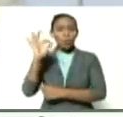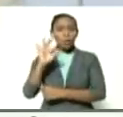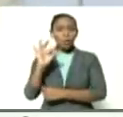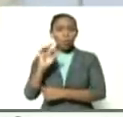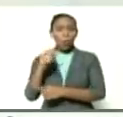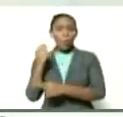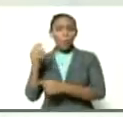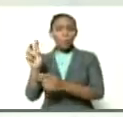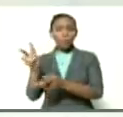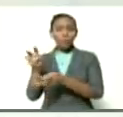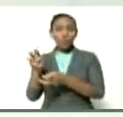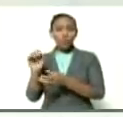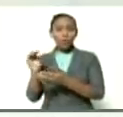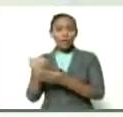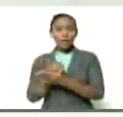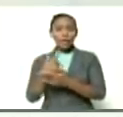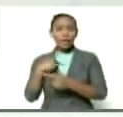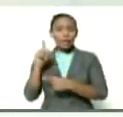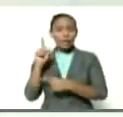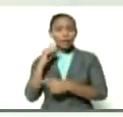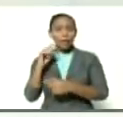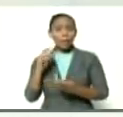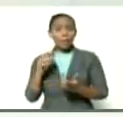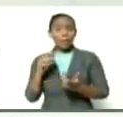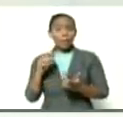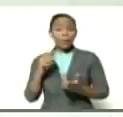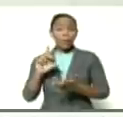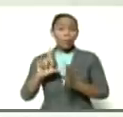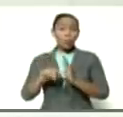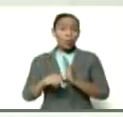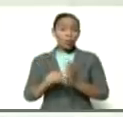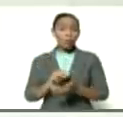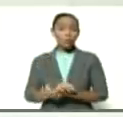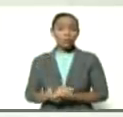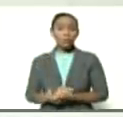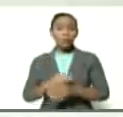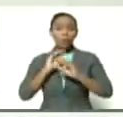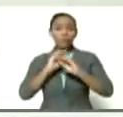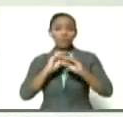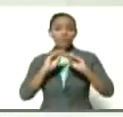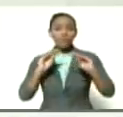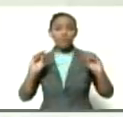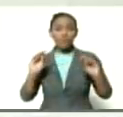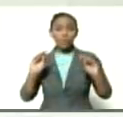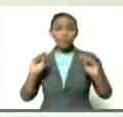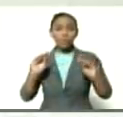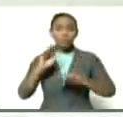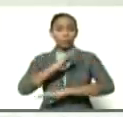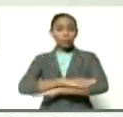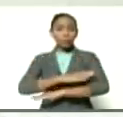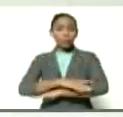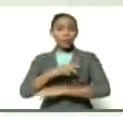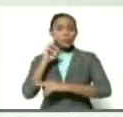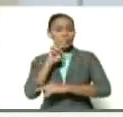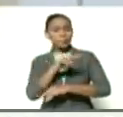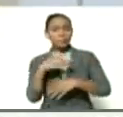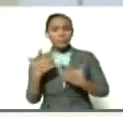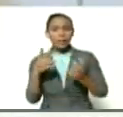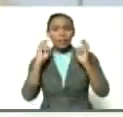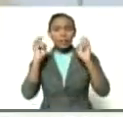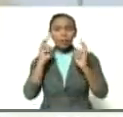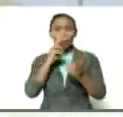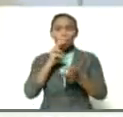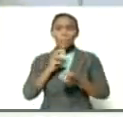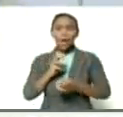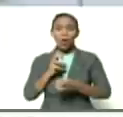servicios esenciales. Luego anunció acciones que tienen que ver con la banca